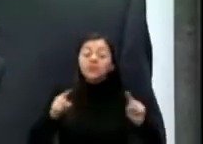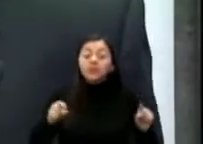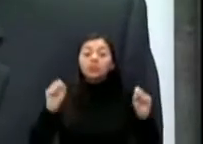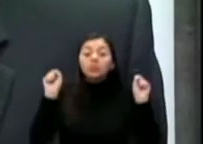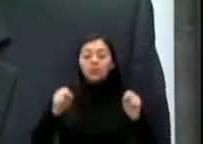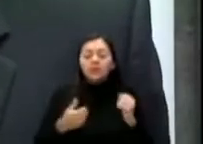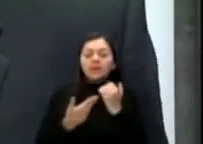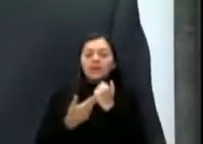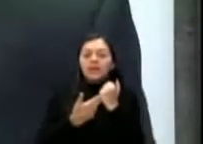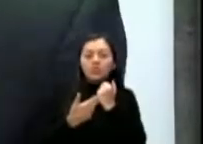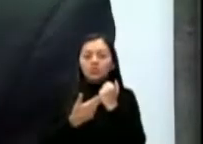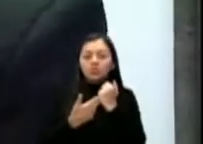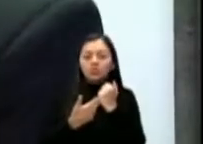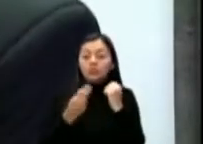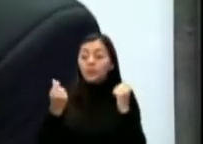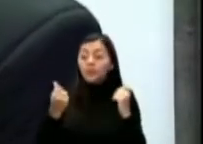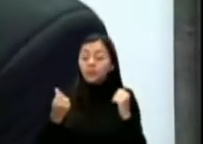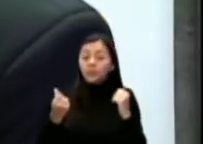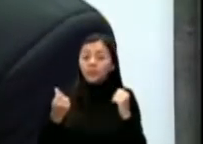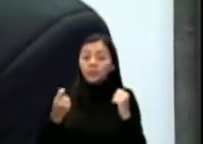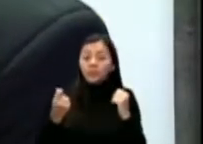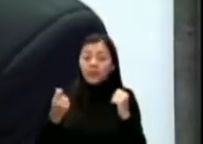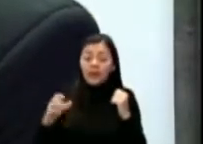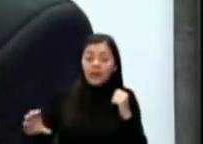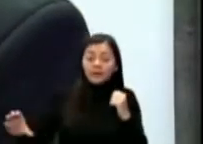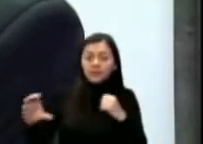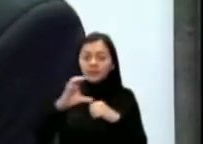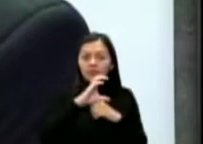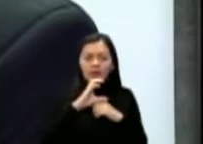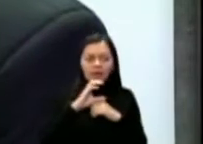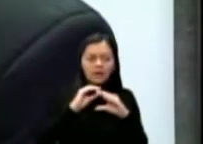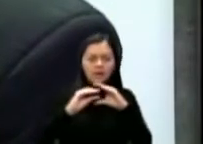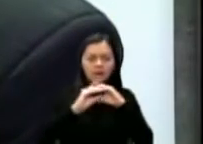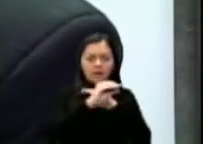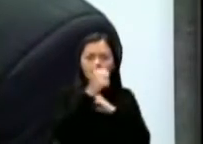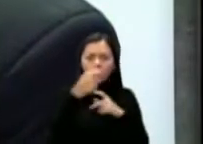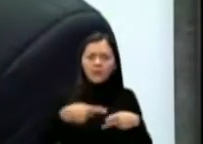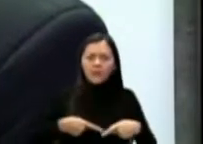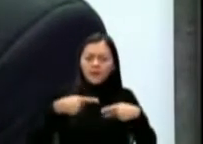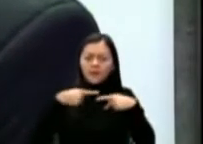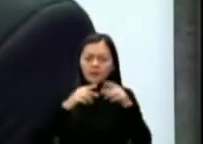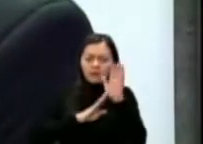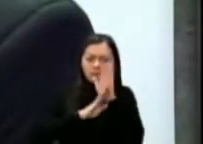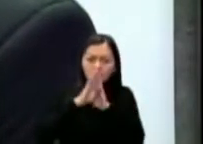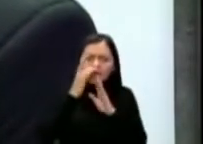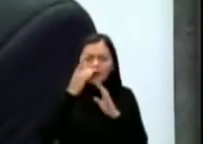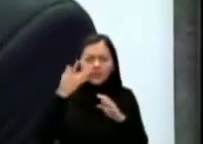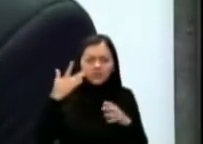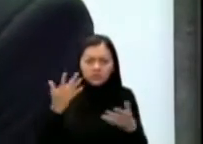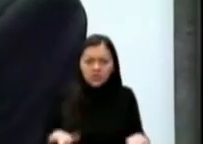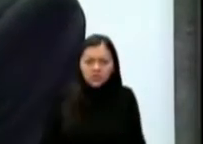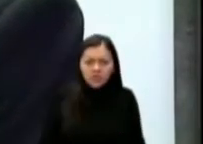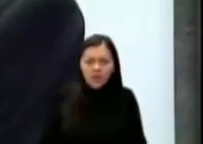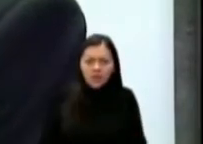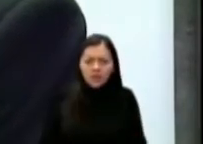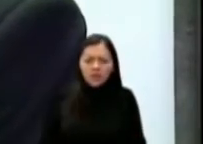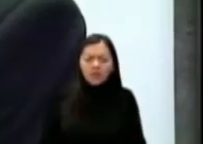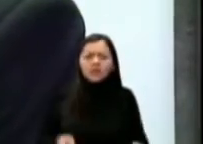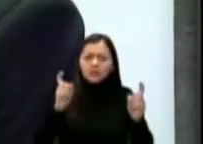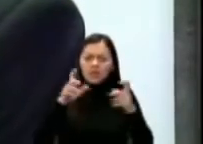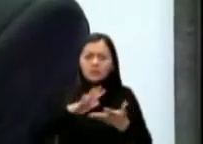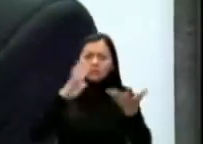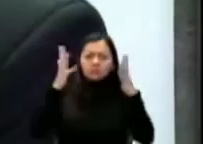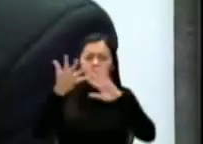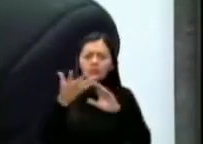que tienen que ser movilizados para el buen vivir en la región amazónica y también para poder cambiar nuestra matriz productiva